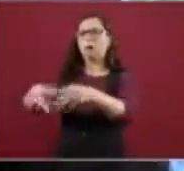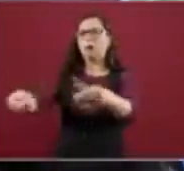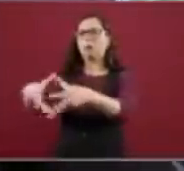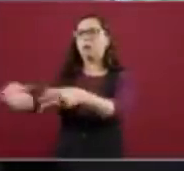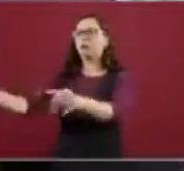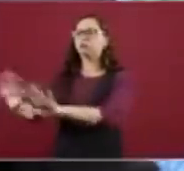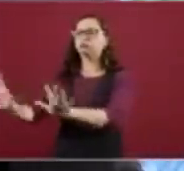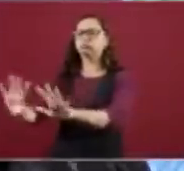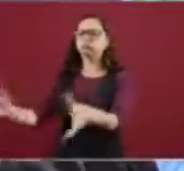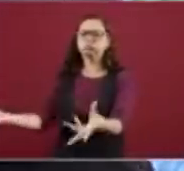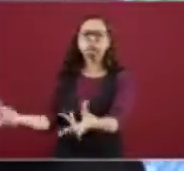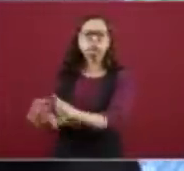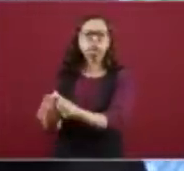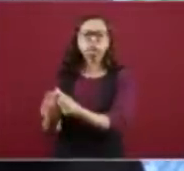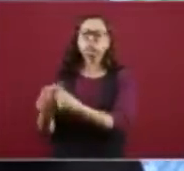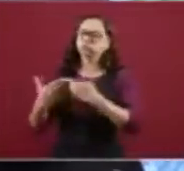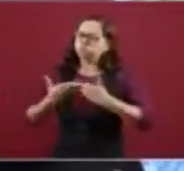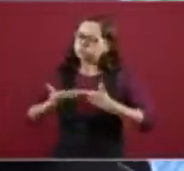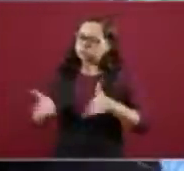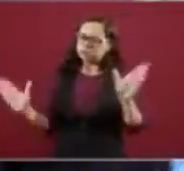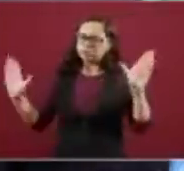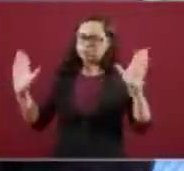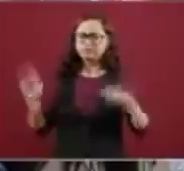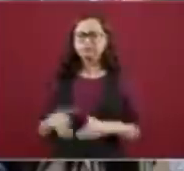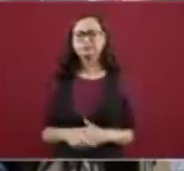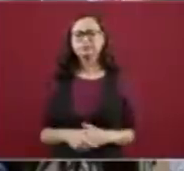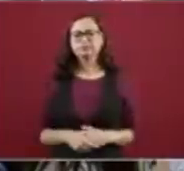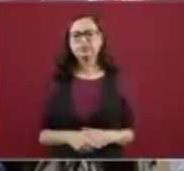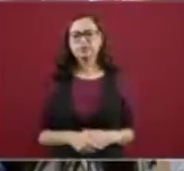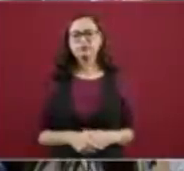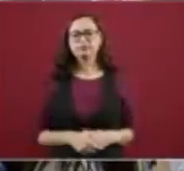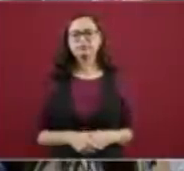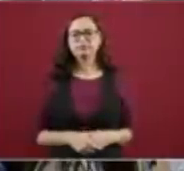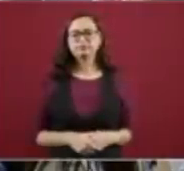y abrir el espacio.